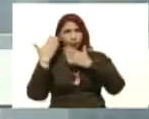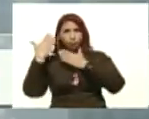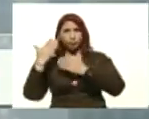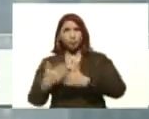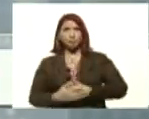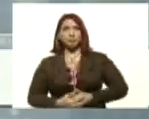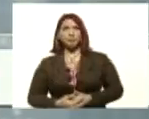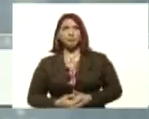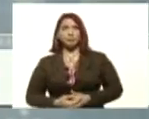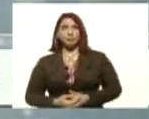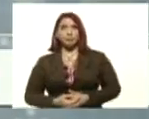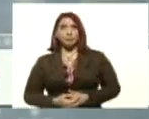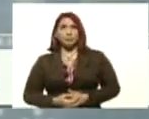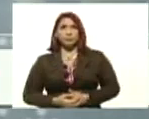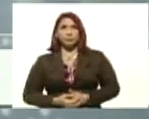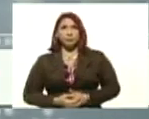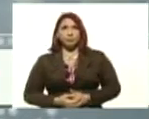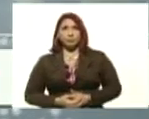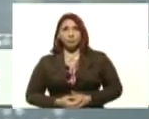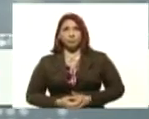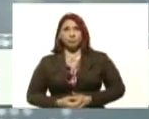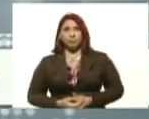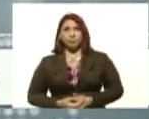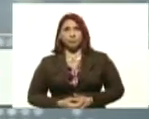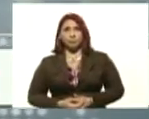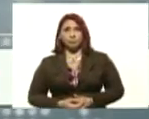Omar Prieto desde el Zulia.